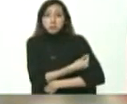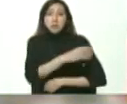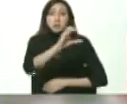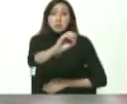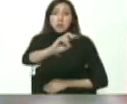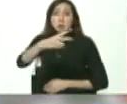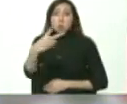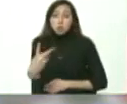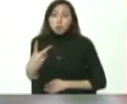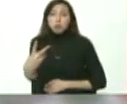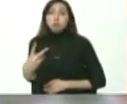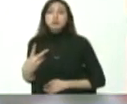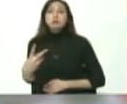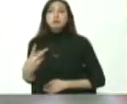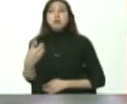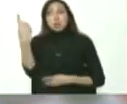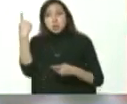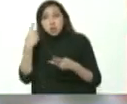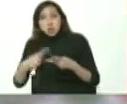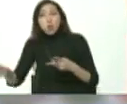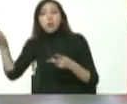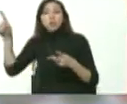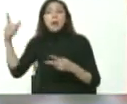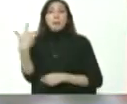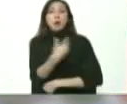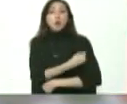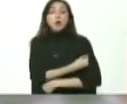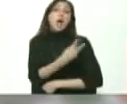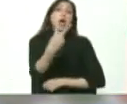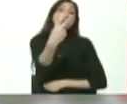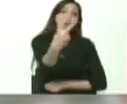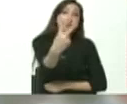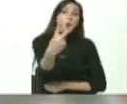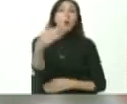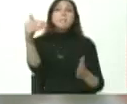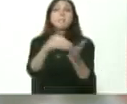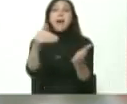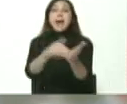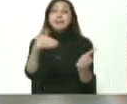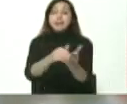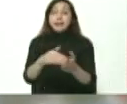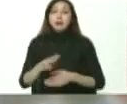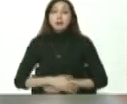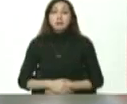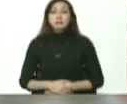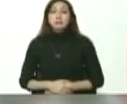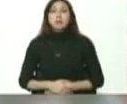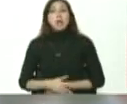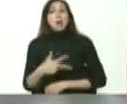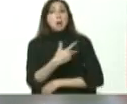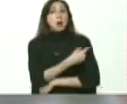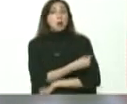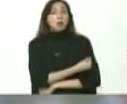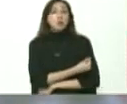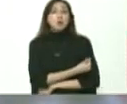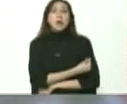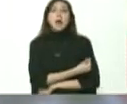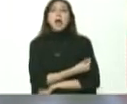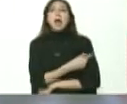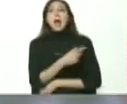Abdala, ameritan dos refuerzos. La Abdala, te ponen la vacuna el día